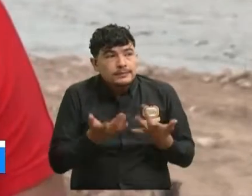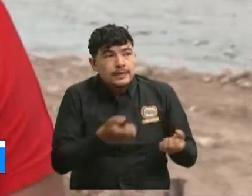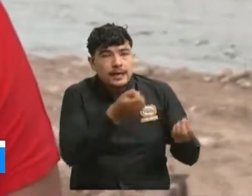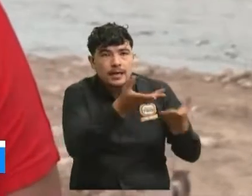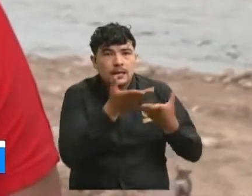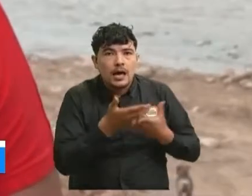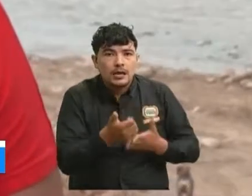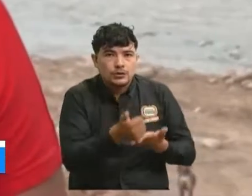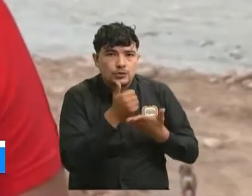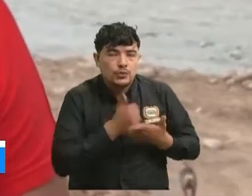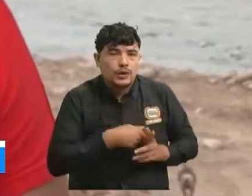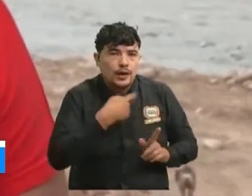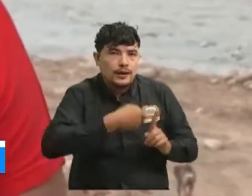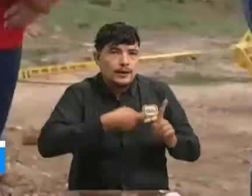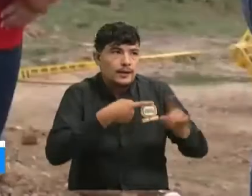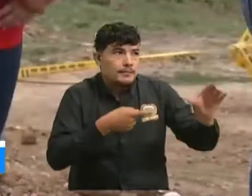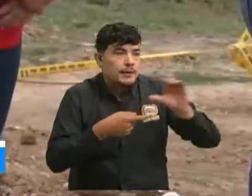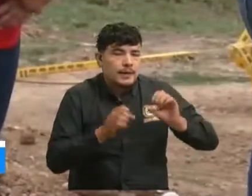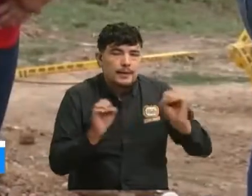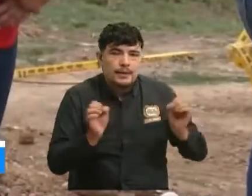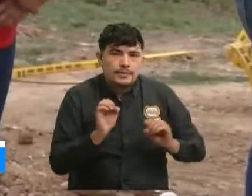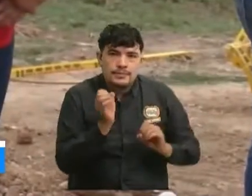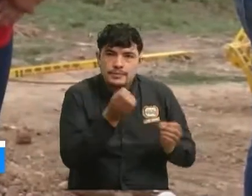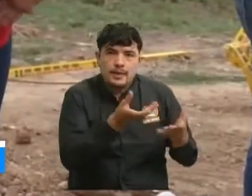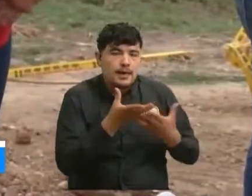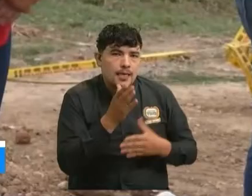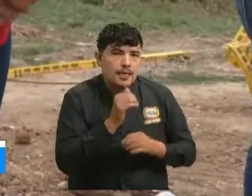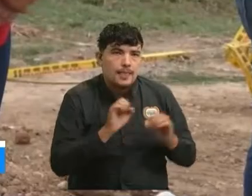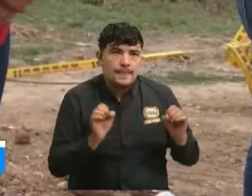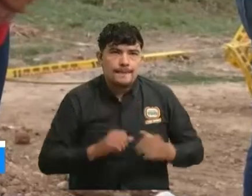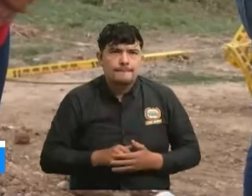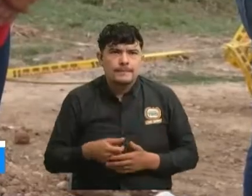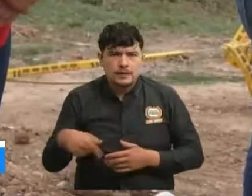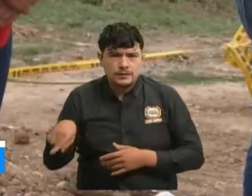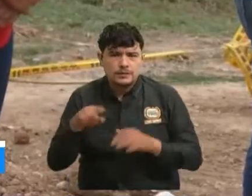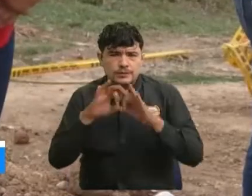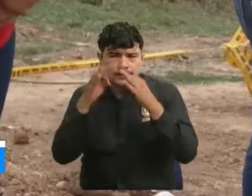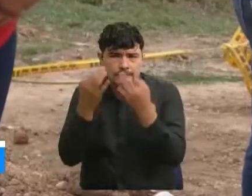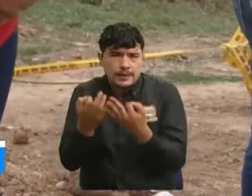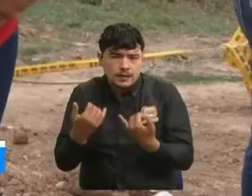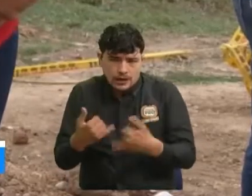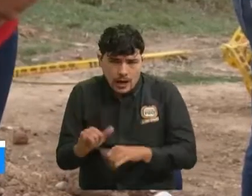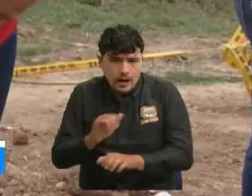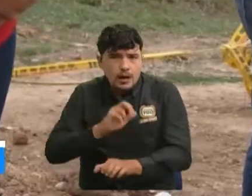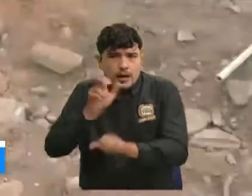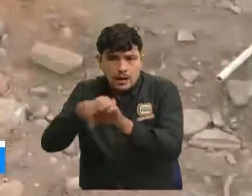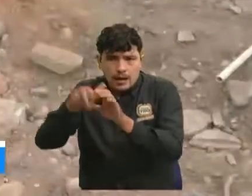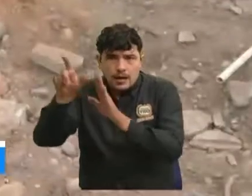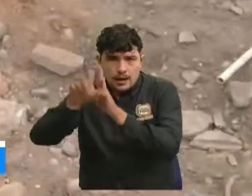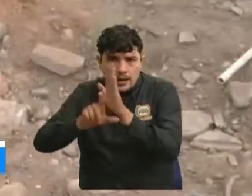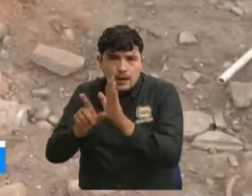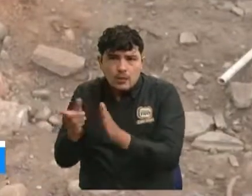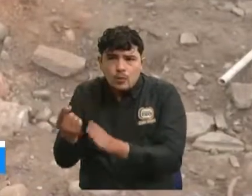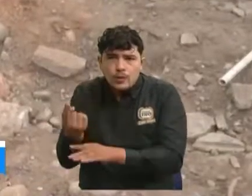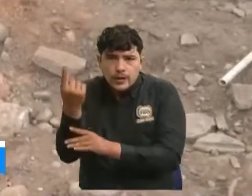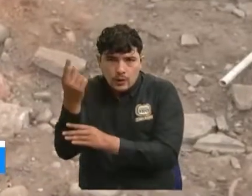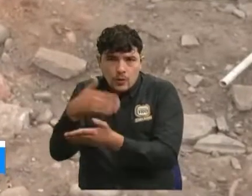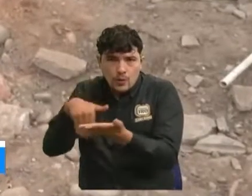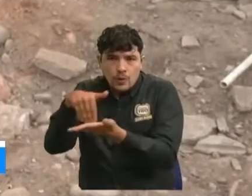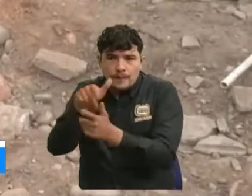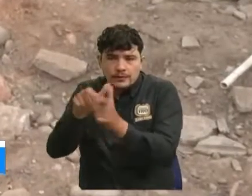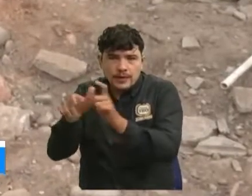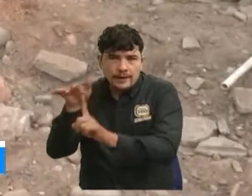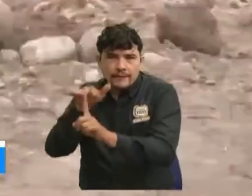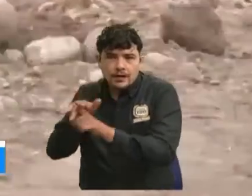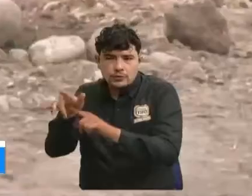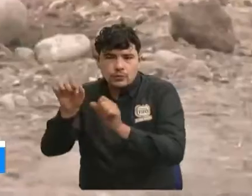que no nos han llegado las familias no se encuentran inscritas en el registro único de damnificados lo que eventualmente les permitirá ser